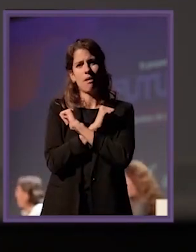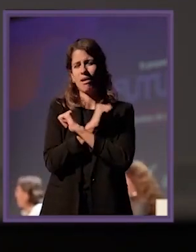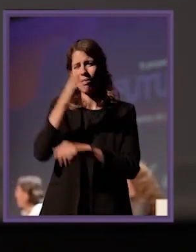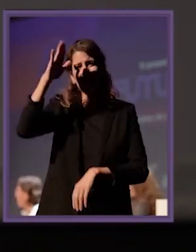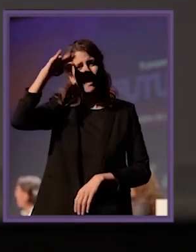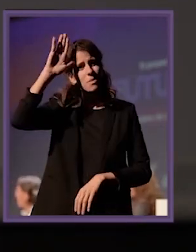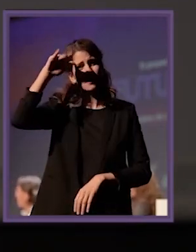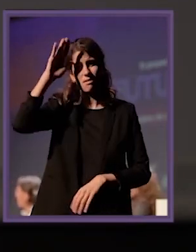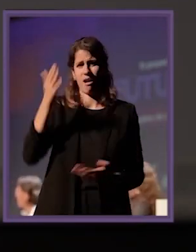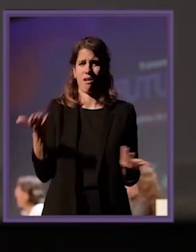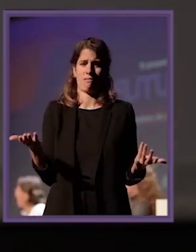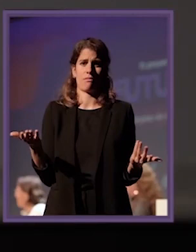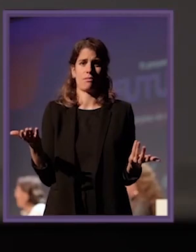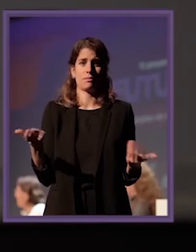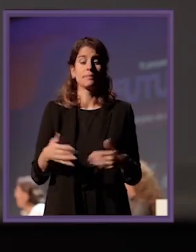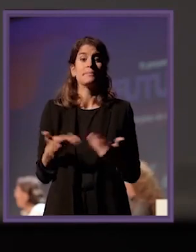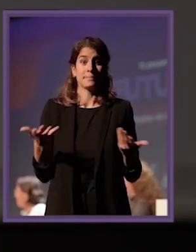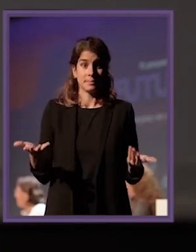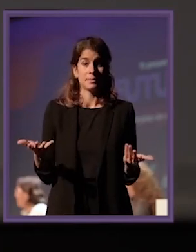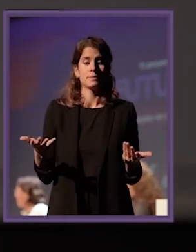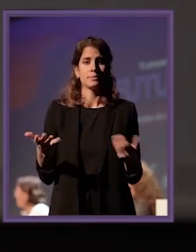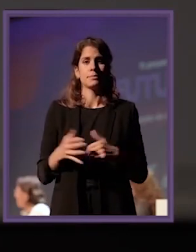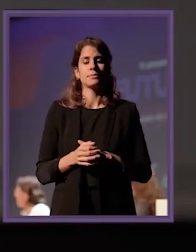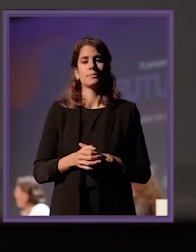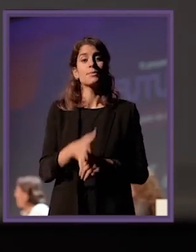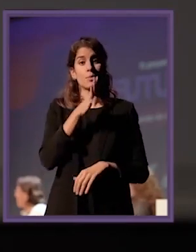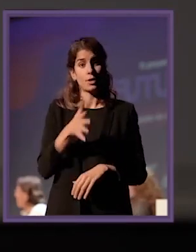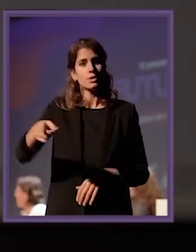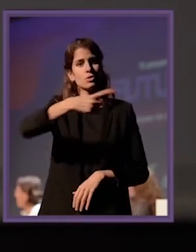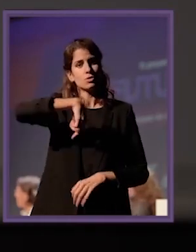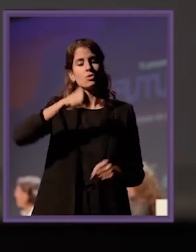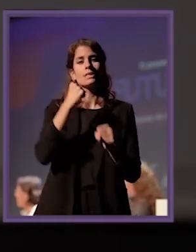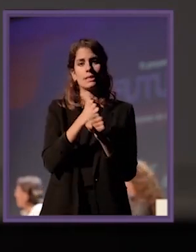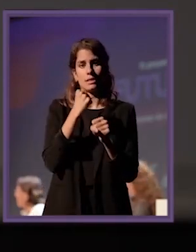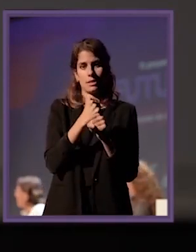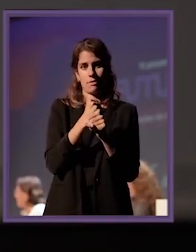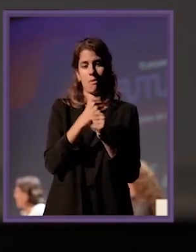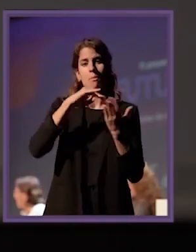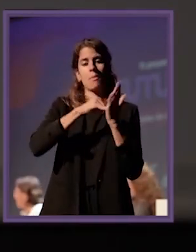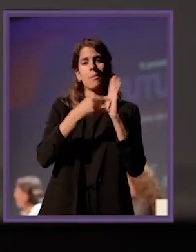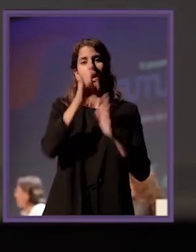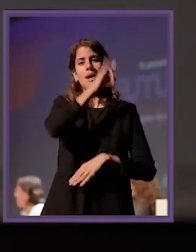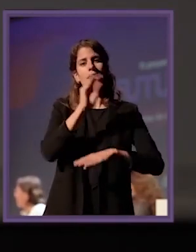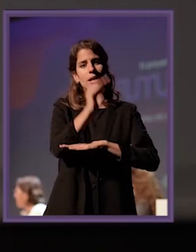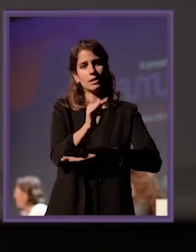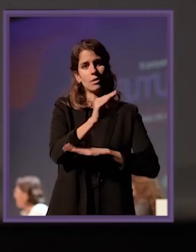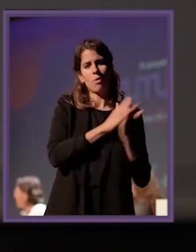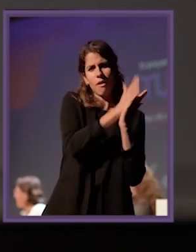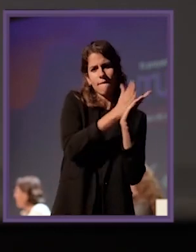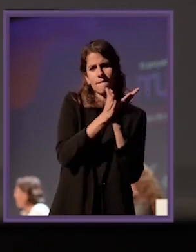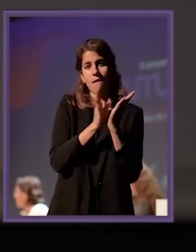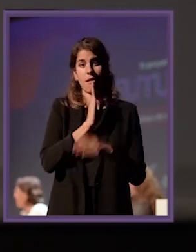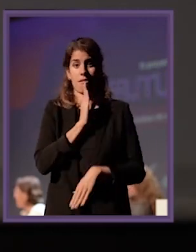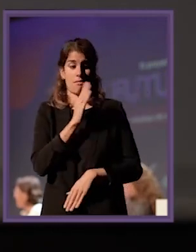desempleo juvenil. Y por eso, unas líneas de trabajo del Plan Canarias Te Cuida, que viene, como decía la